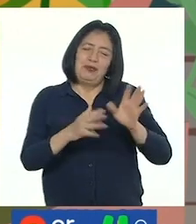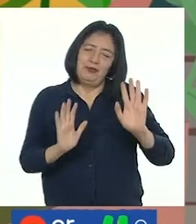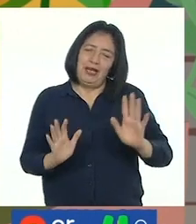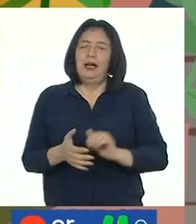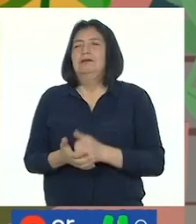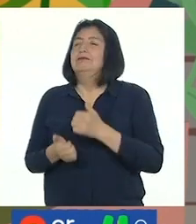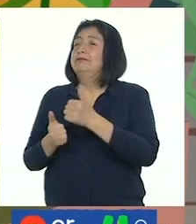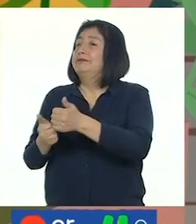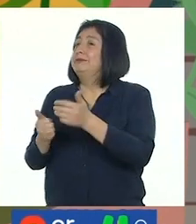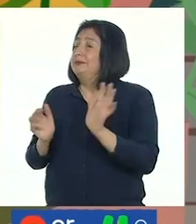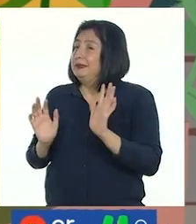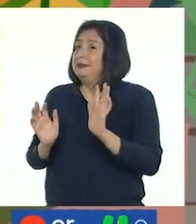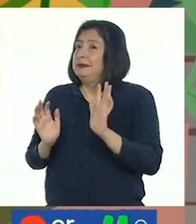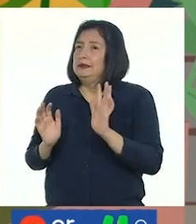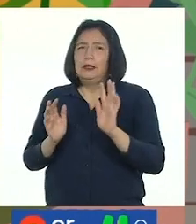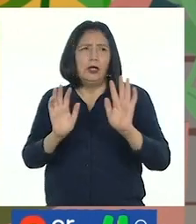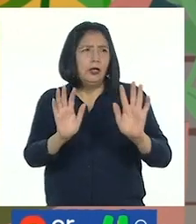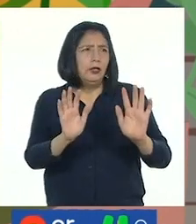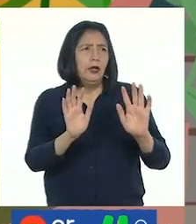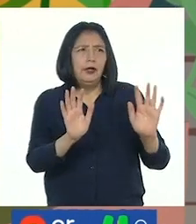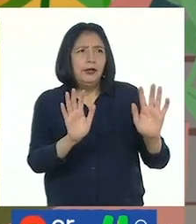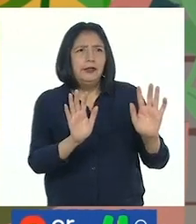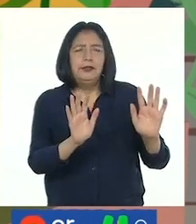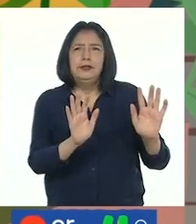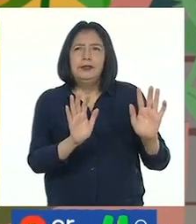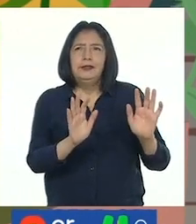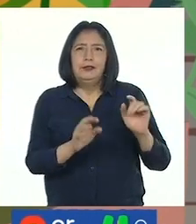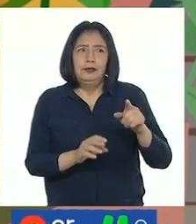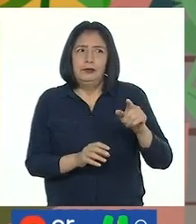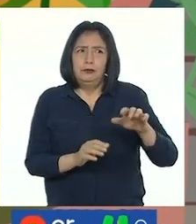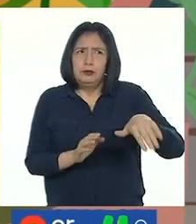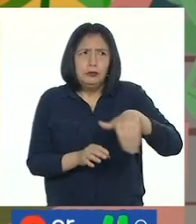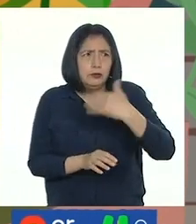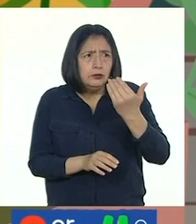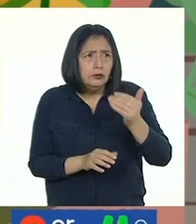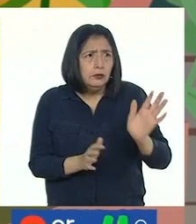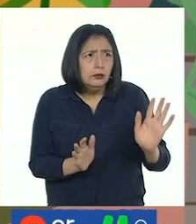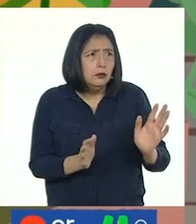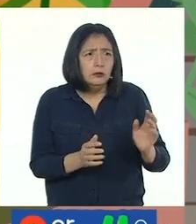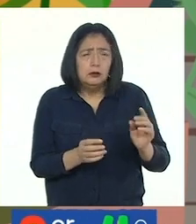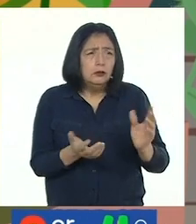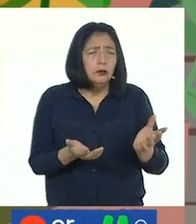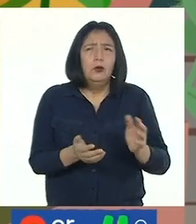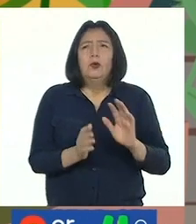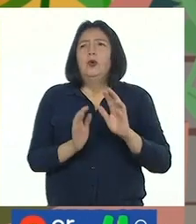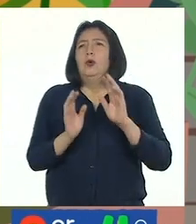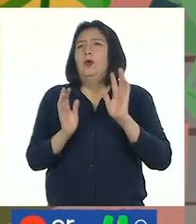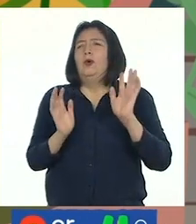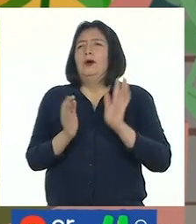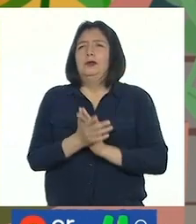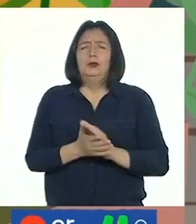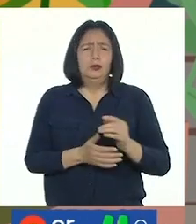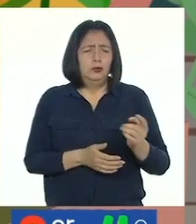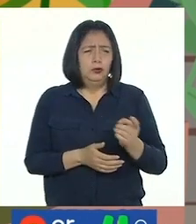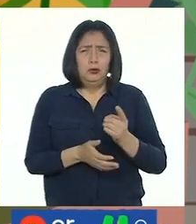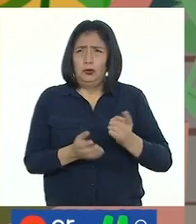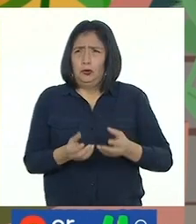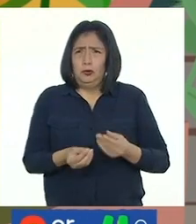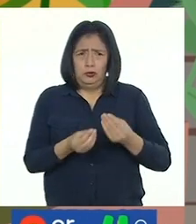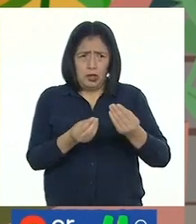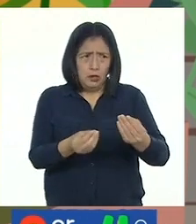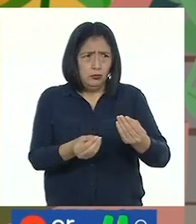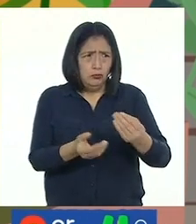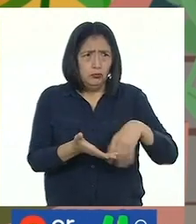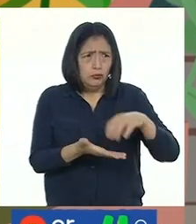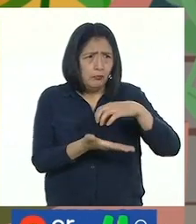Bueno, eso fue... ¡Ey! ¿Te quieres ir así nomás? ¡Wow! ¿Y solo dándonos